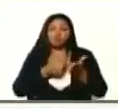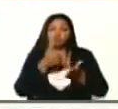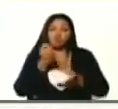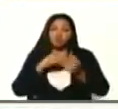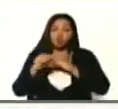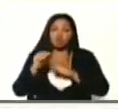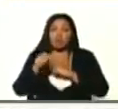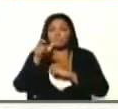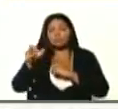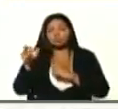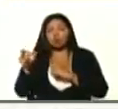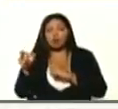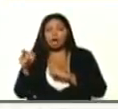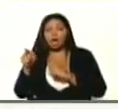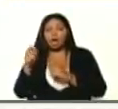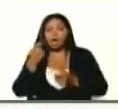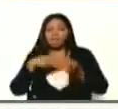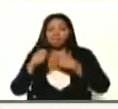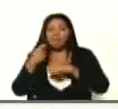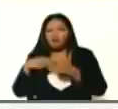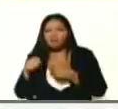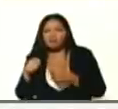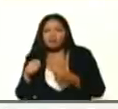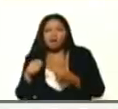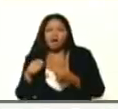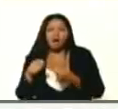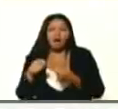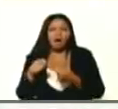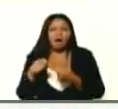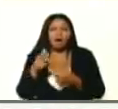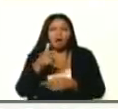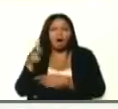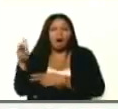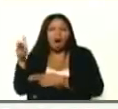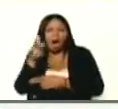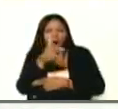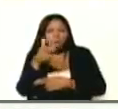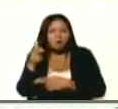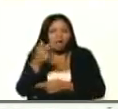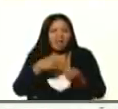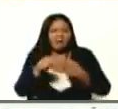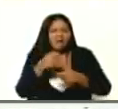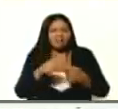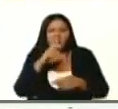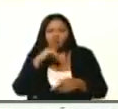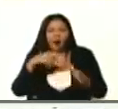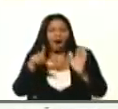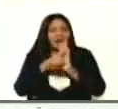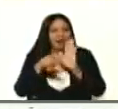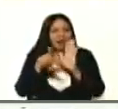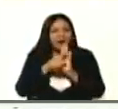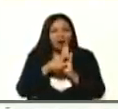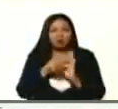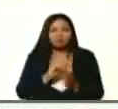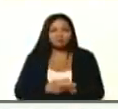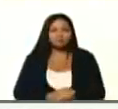de los traficantes y vendedores de armas, que lo hacen de manera ilegal, obviamente,